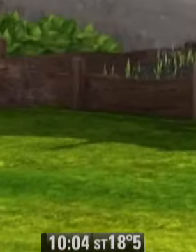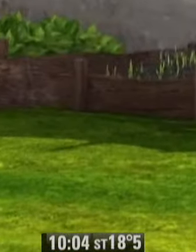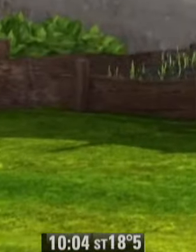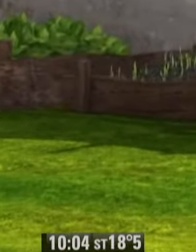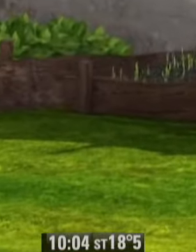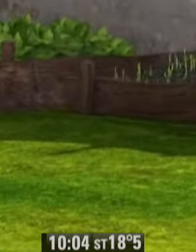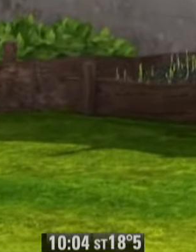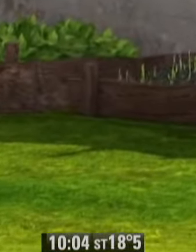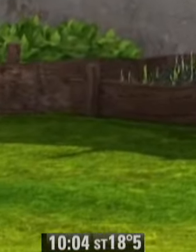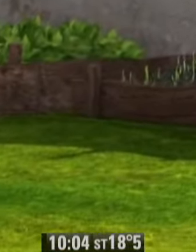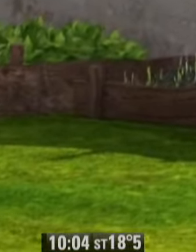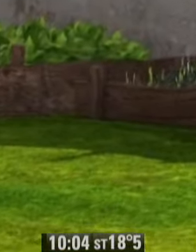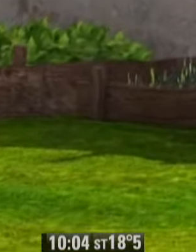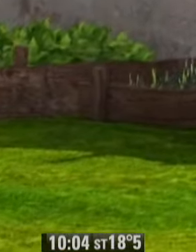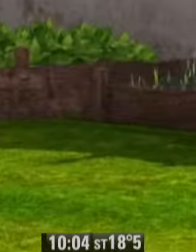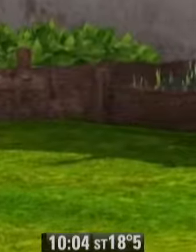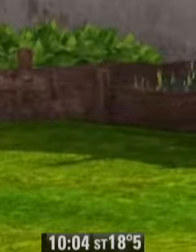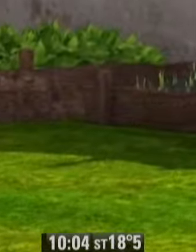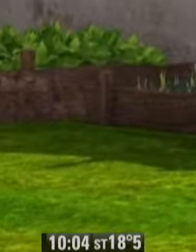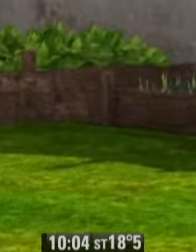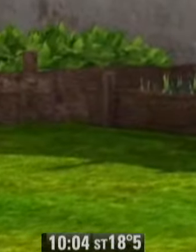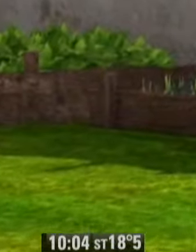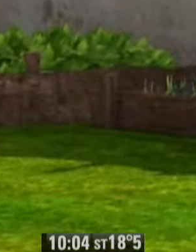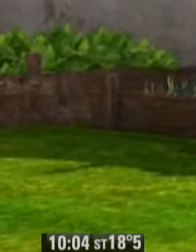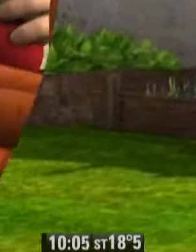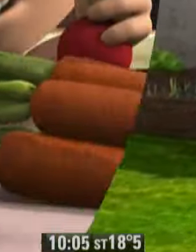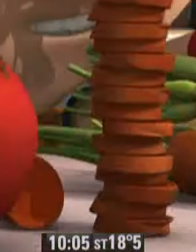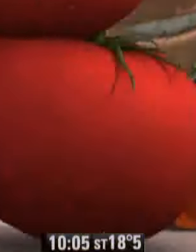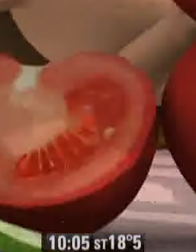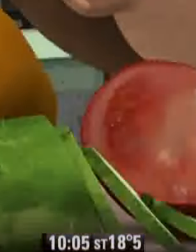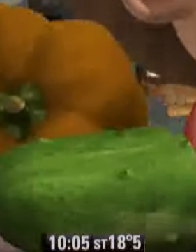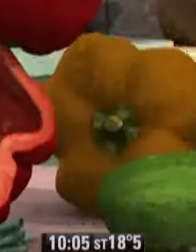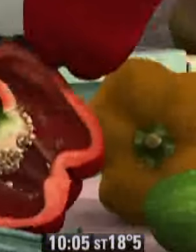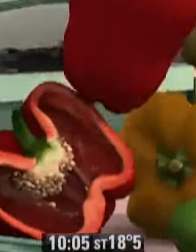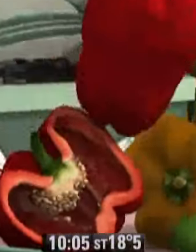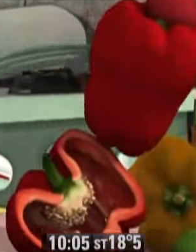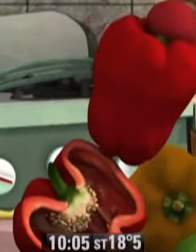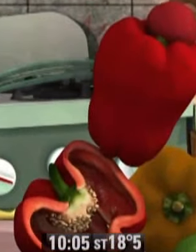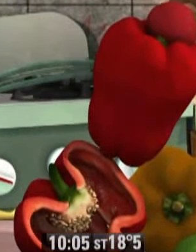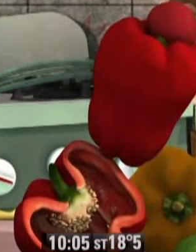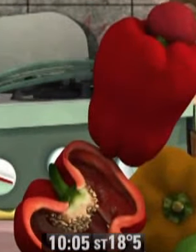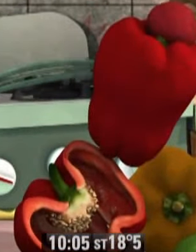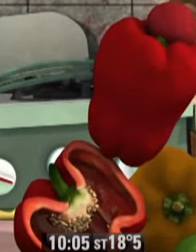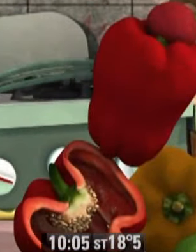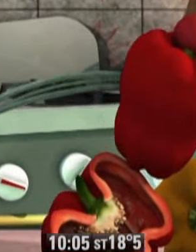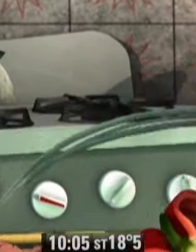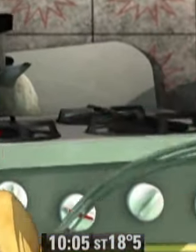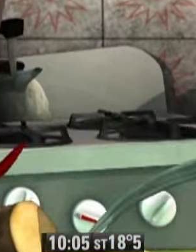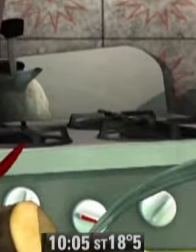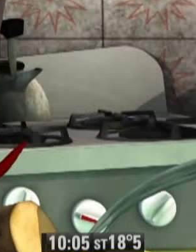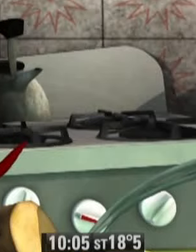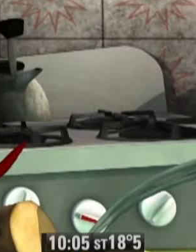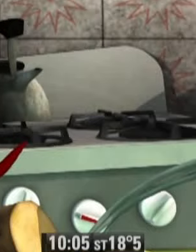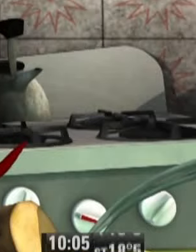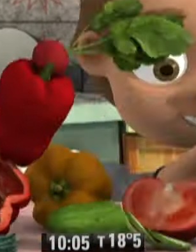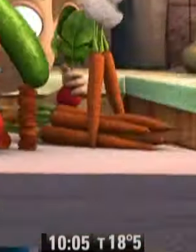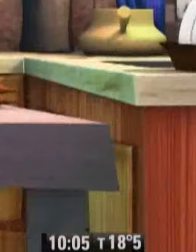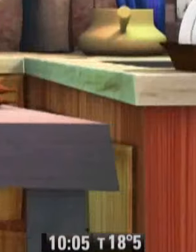mi familia voy a disfrutar. La cocina de Tomás, todos mis sueños